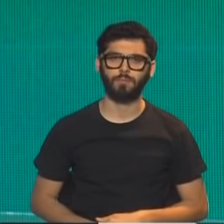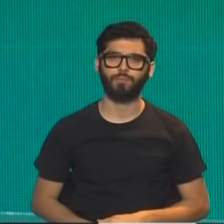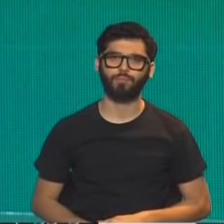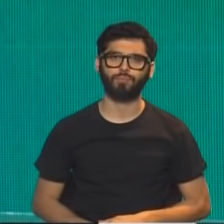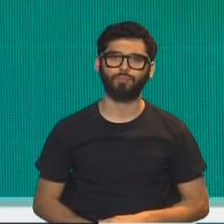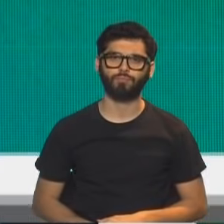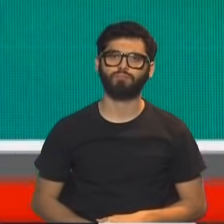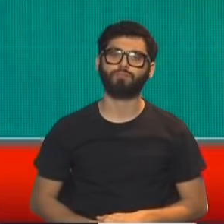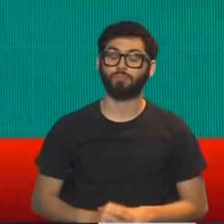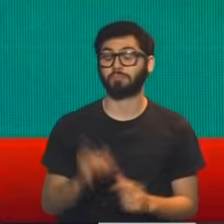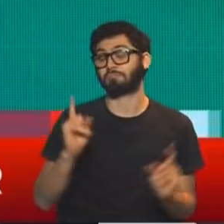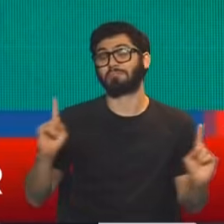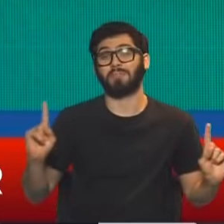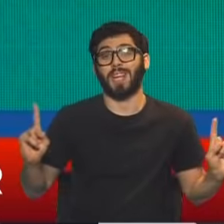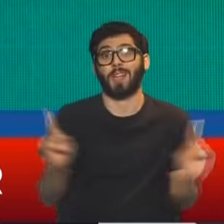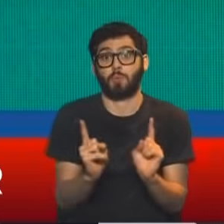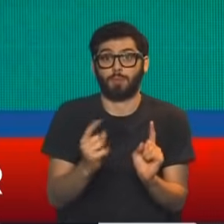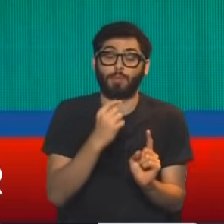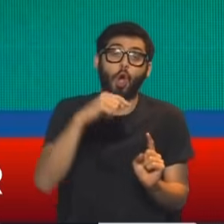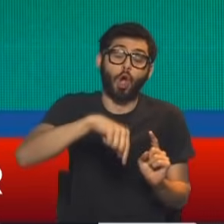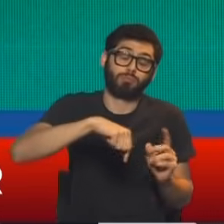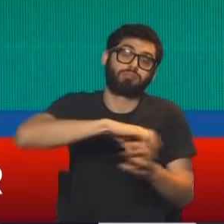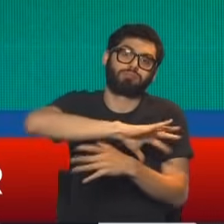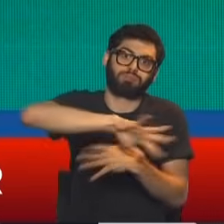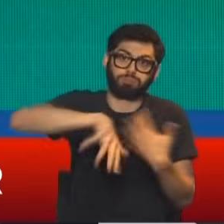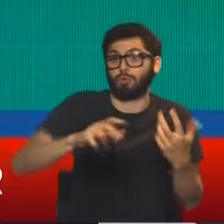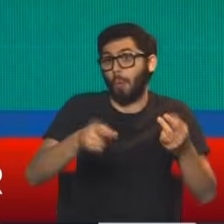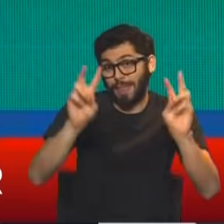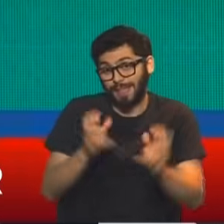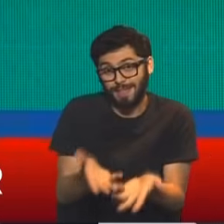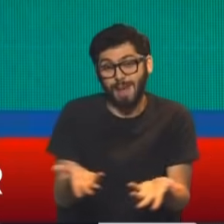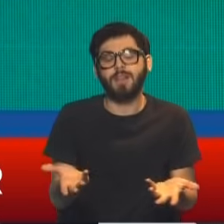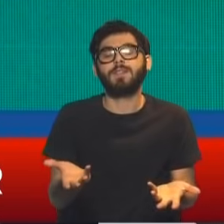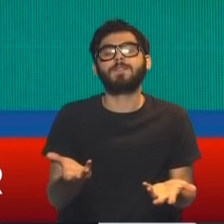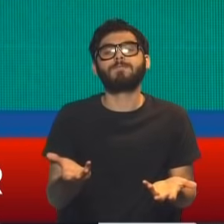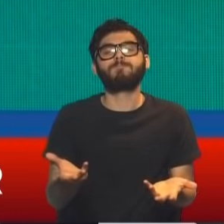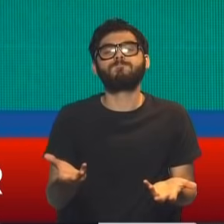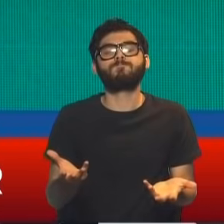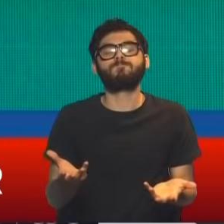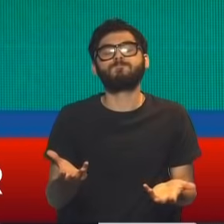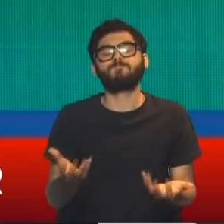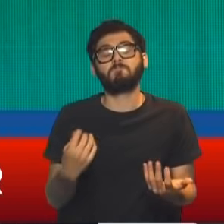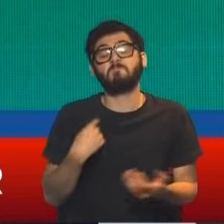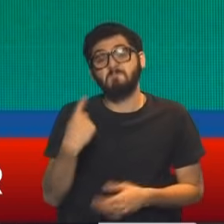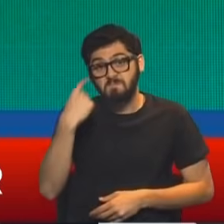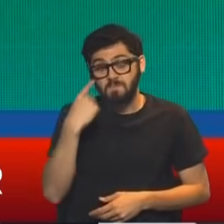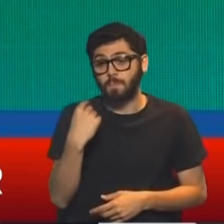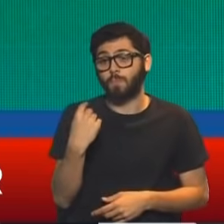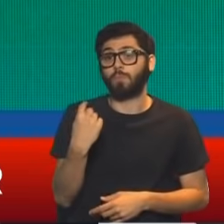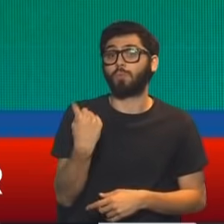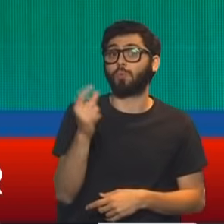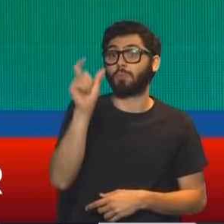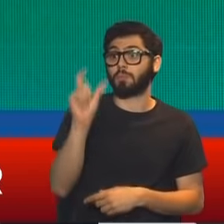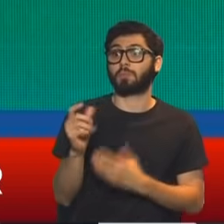Bueno, un resumen de lo que se escuchó, vio con respecto a este tema. Yo creo que cuando alguien asume el rol